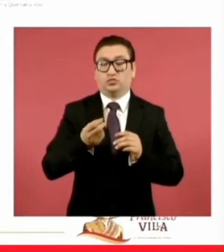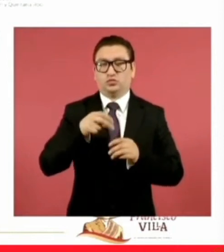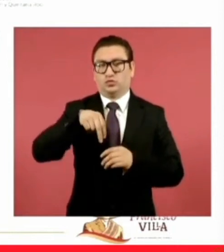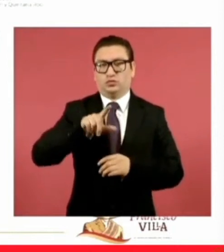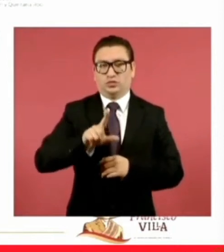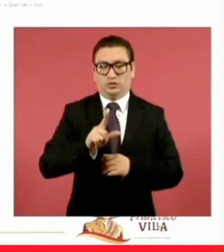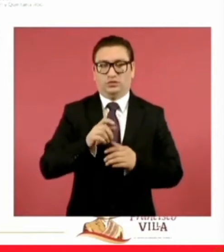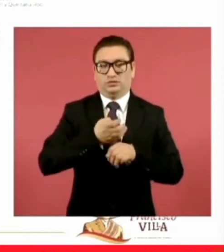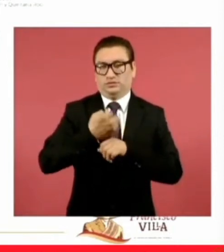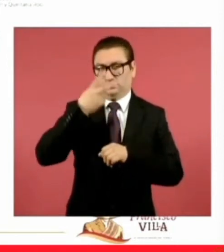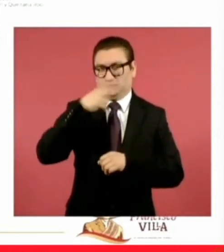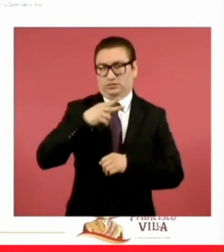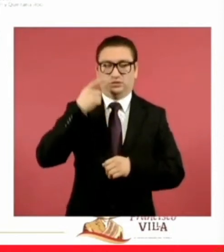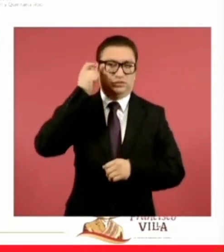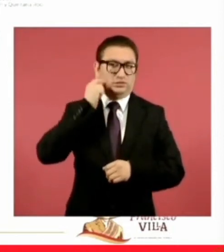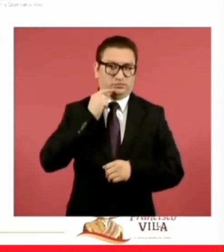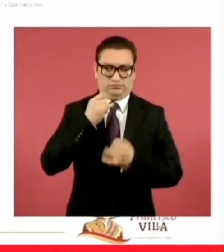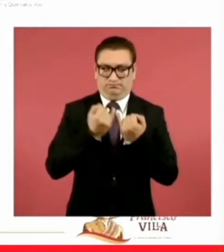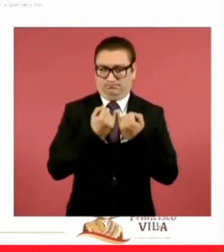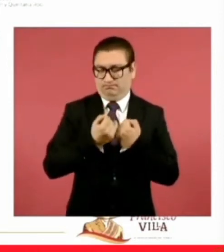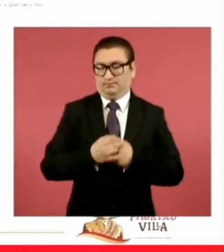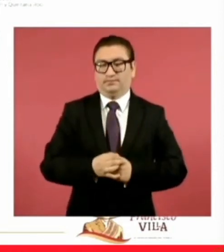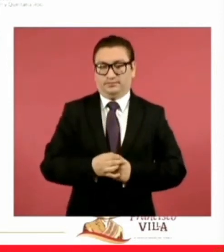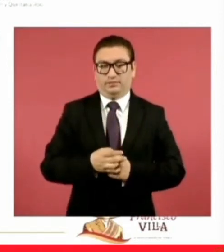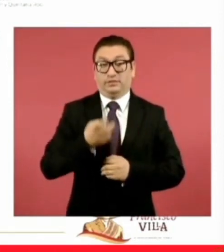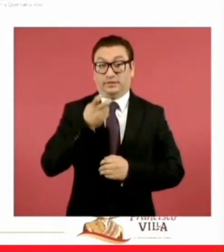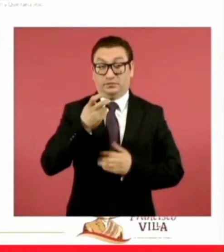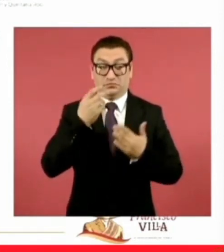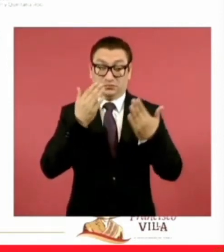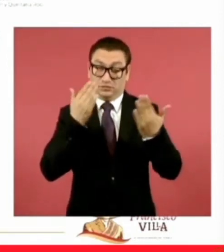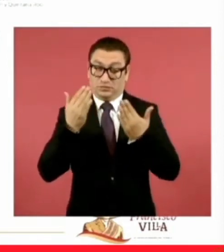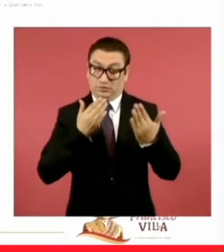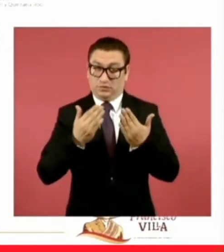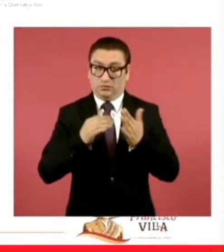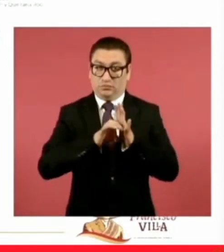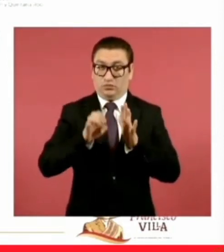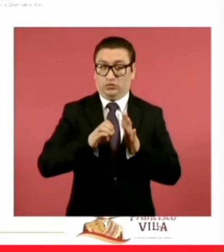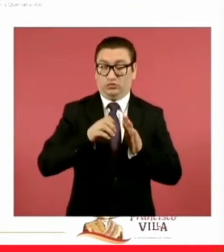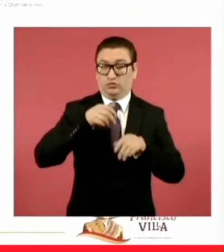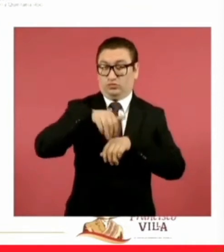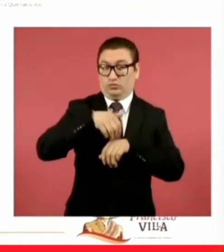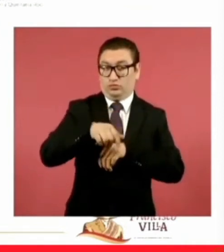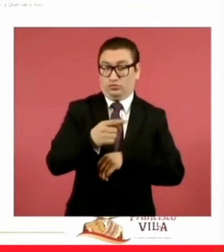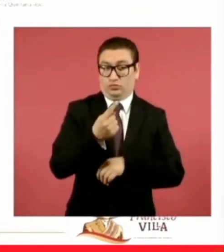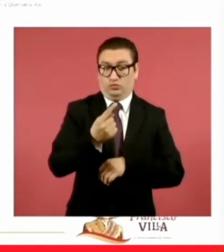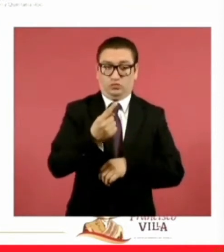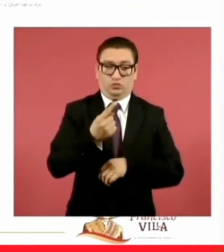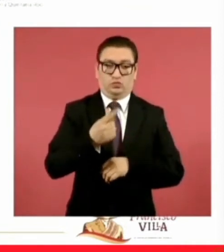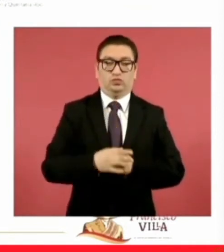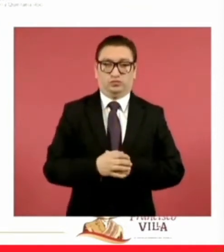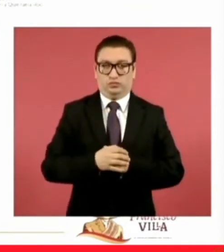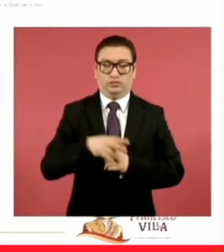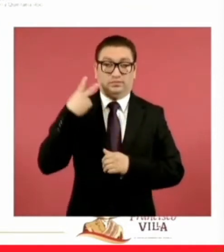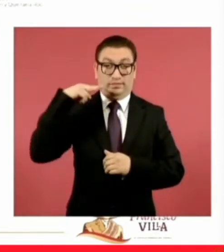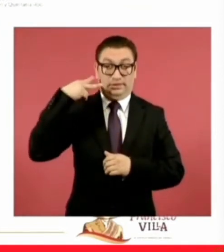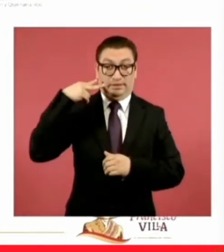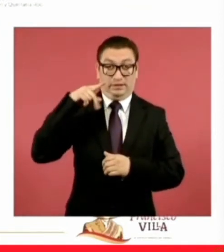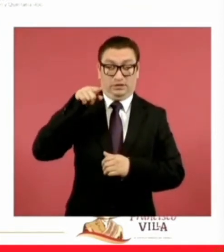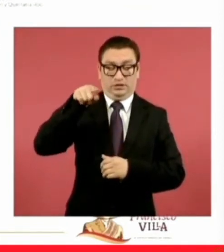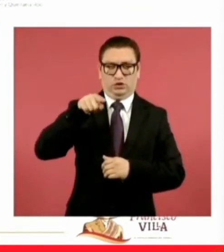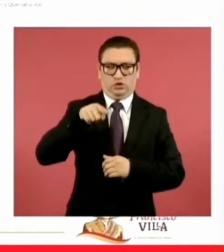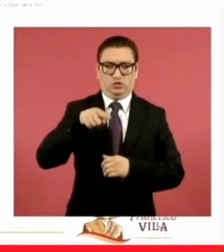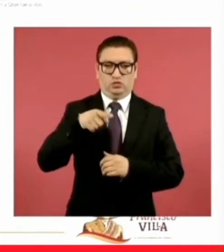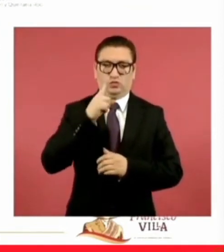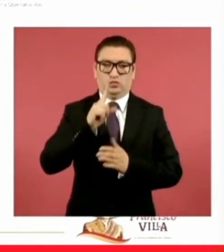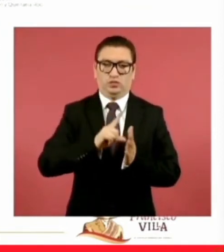Guerrero, respectivamente. Esto en contraste con Franquicia 1, que en el puerto de Veracruz ofreció